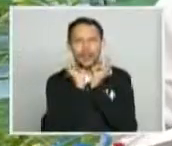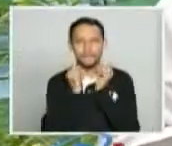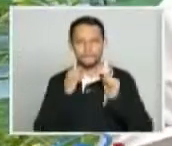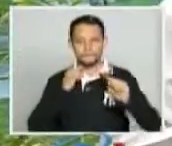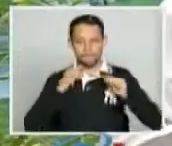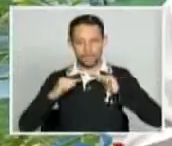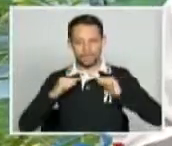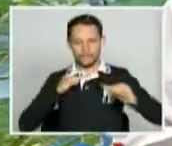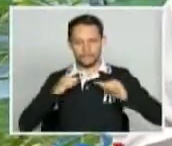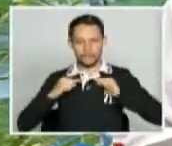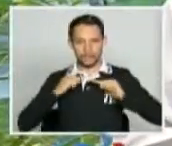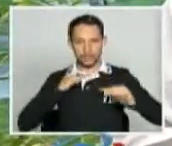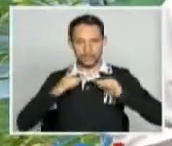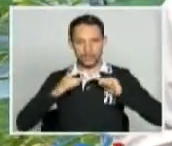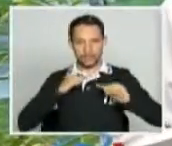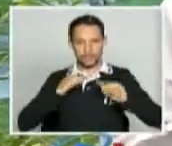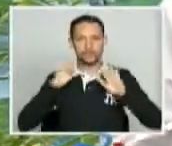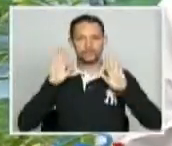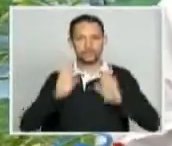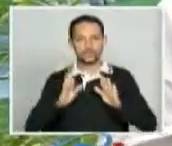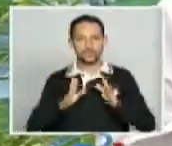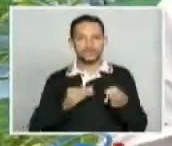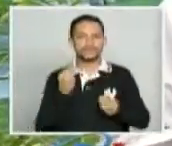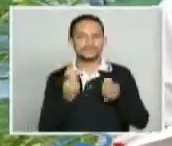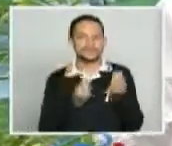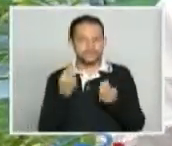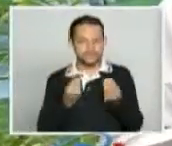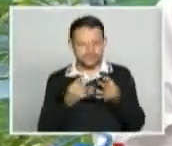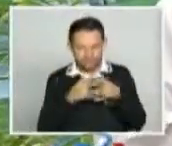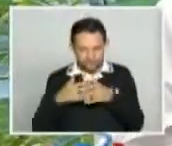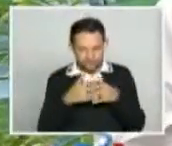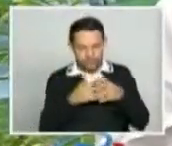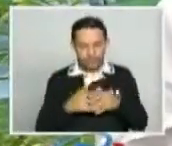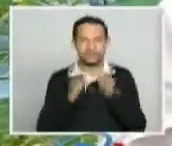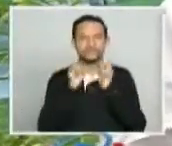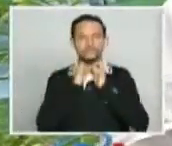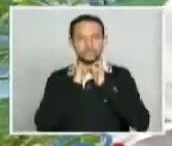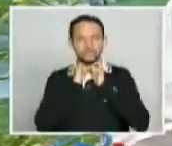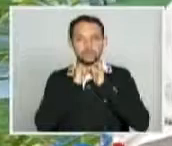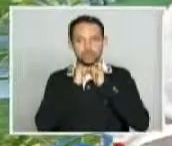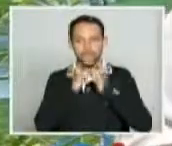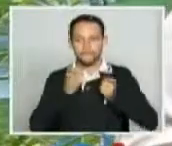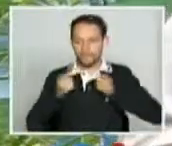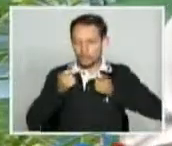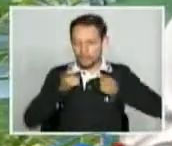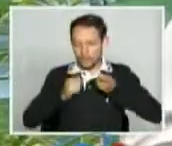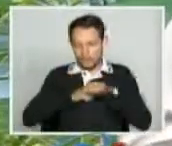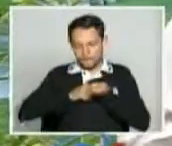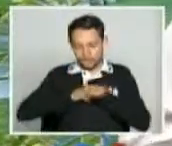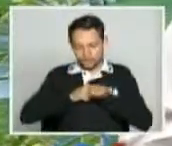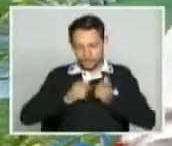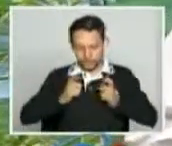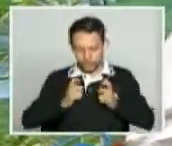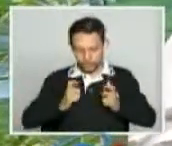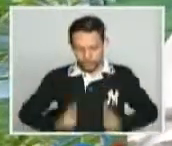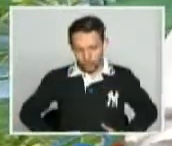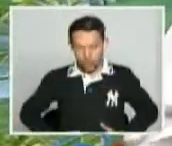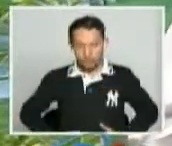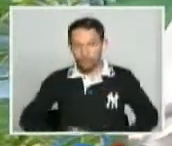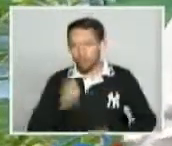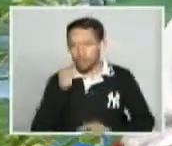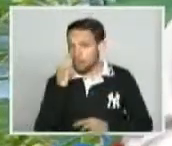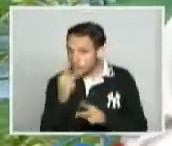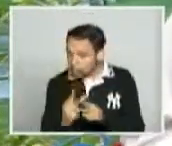tiene funciones muy importantes, pero la tiroides es el motor del cuerpo humano. Ojo, cuando una persona